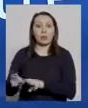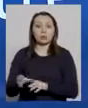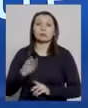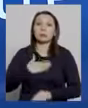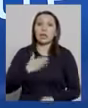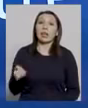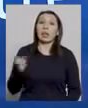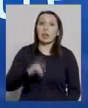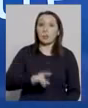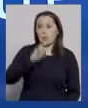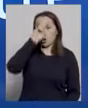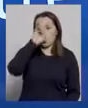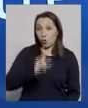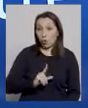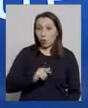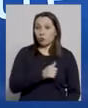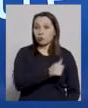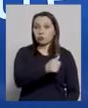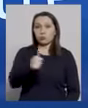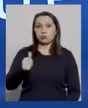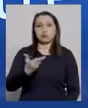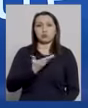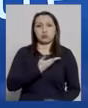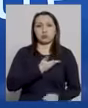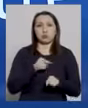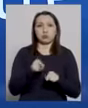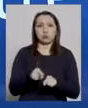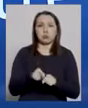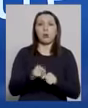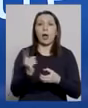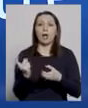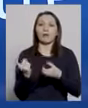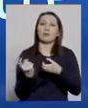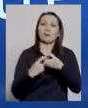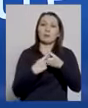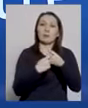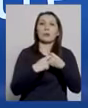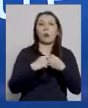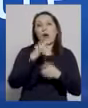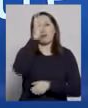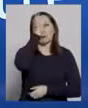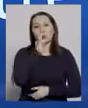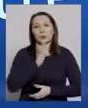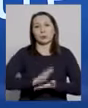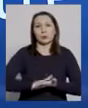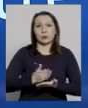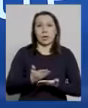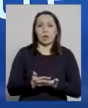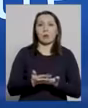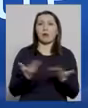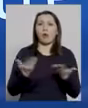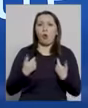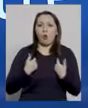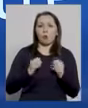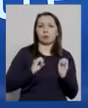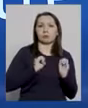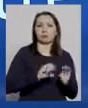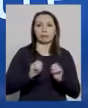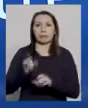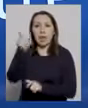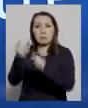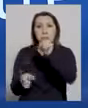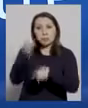Quería insistir en el rol que tenemos todos, los que pertenecemos al personal de salud, en educar y orientar a